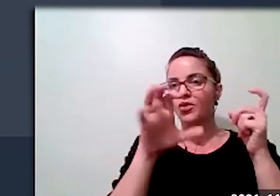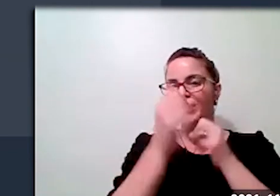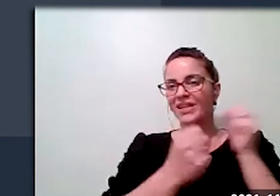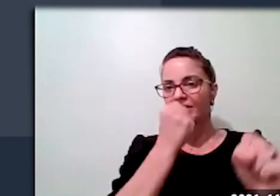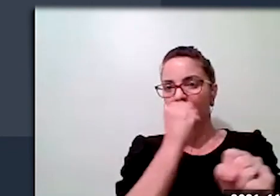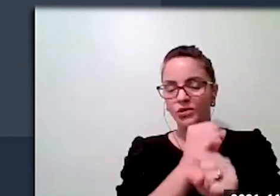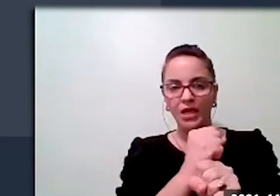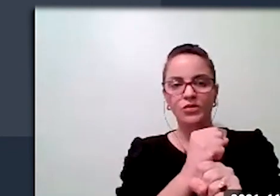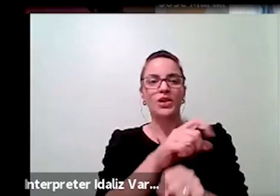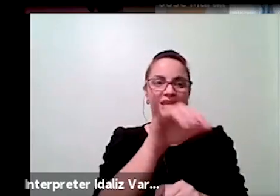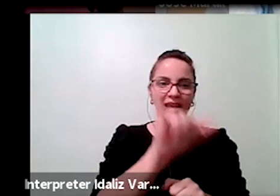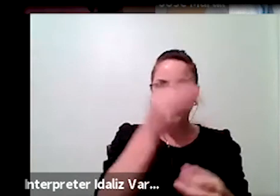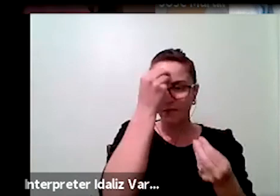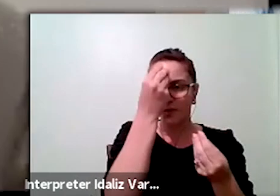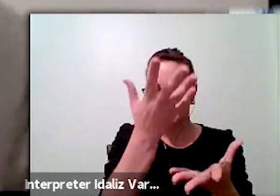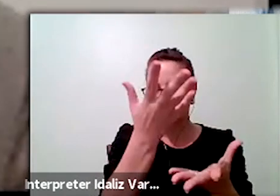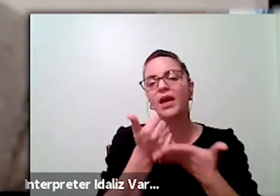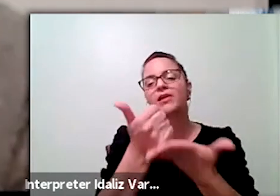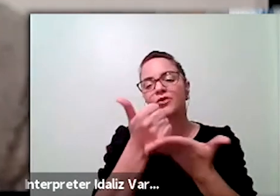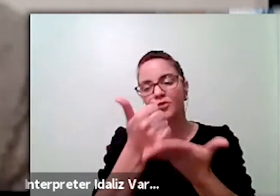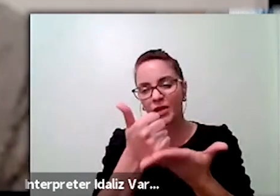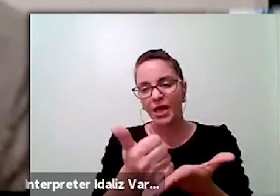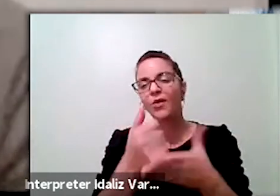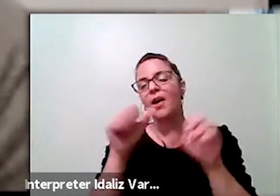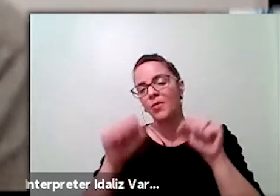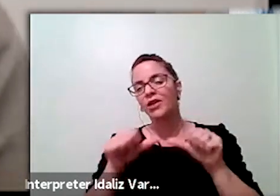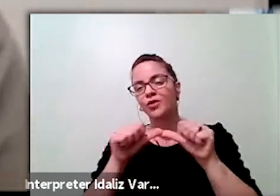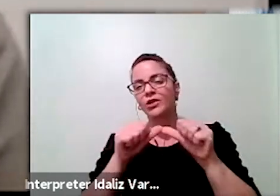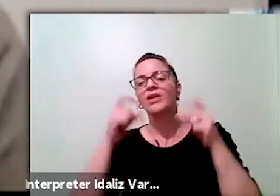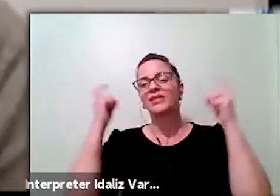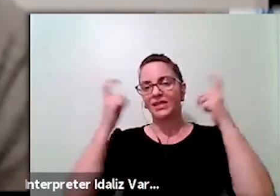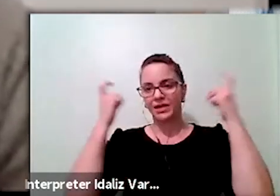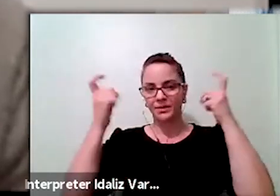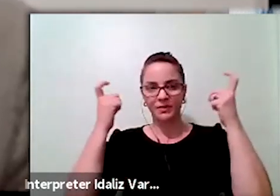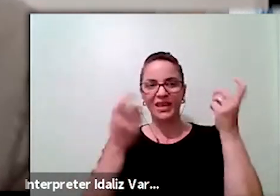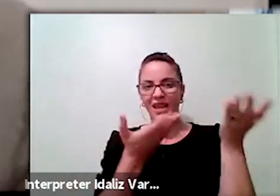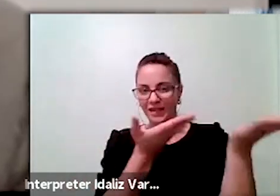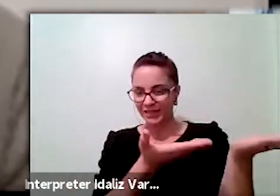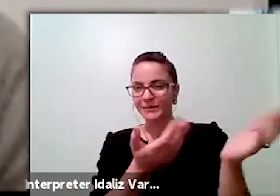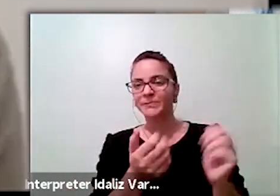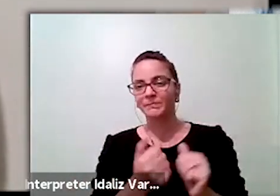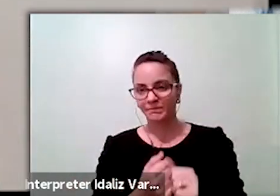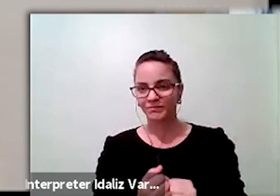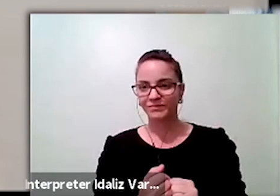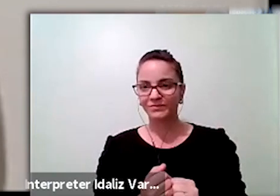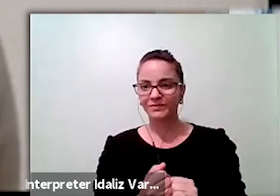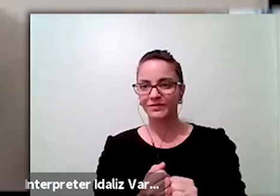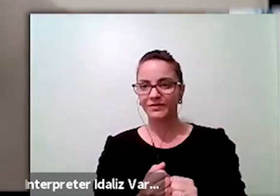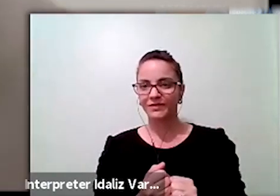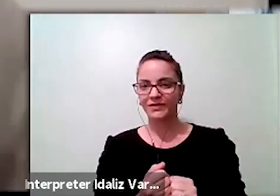una recreación digital de Andy Rivera y una fotografía aérea de él